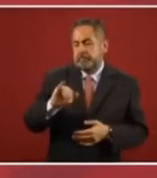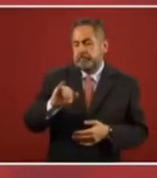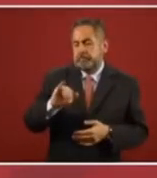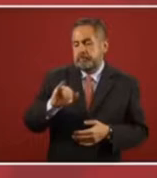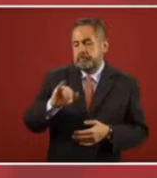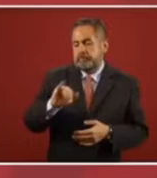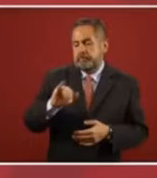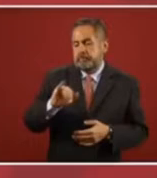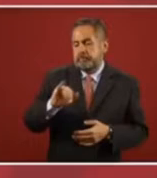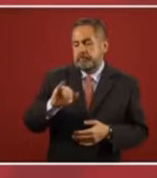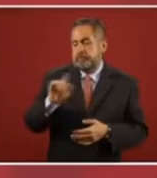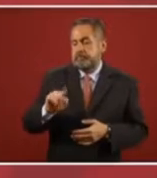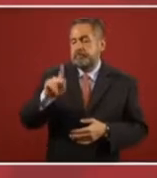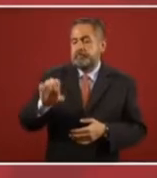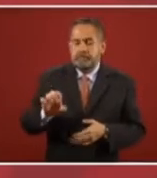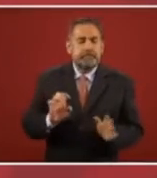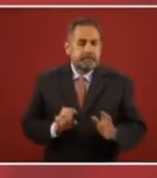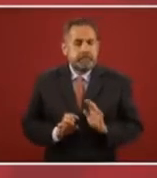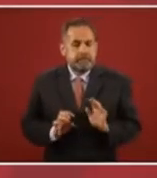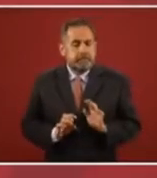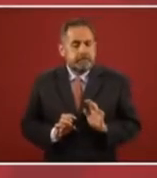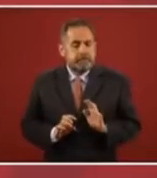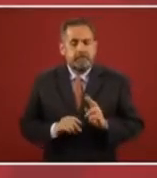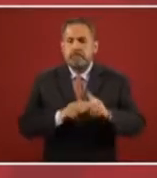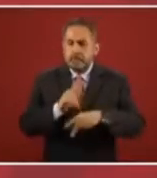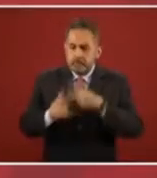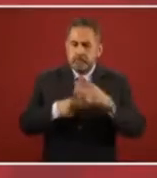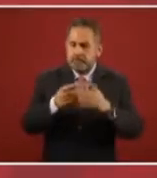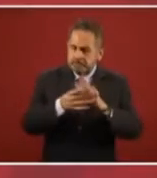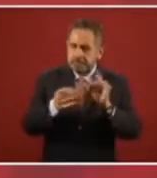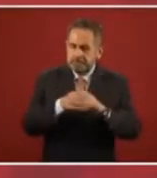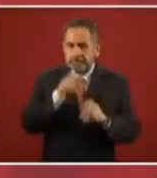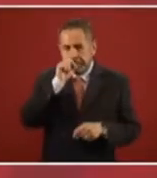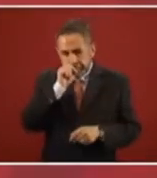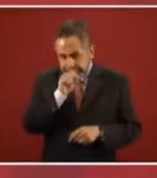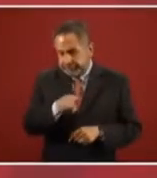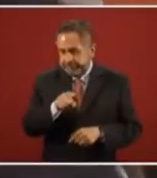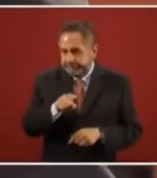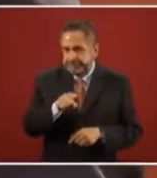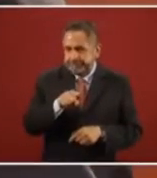davis y vamos de nuevo a tener